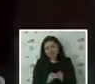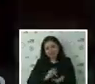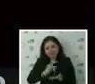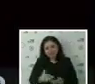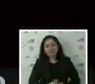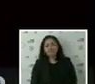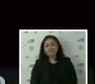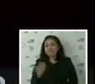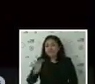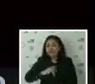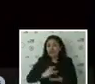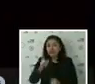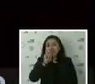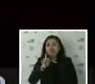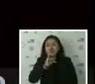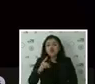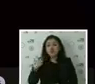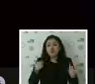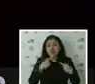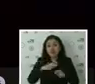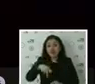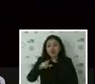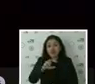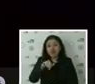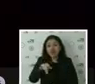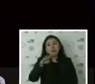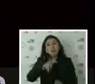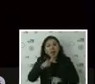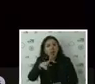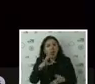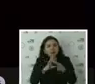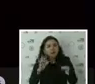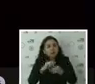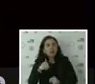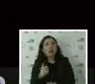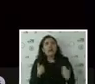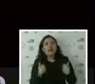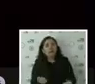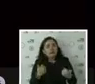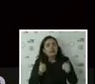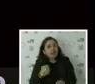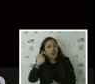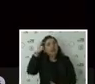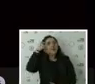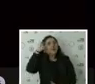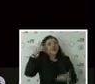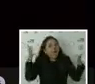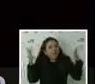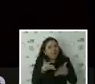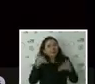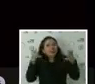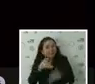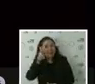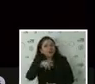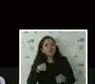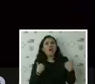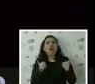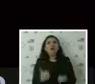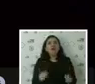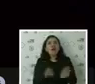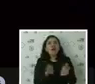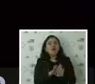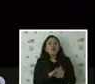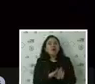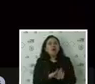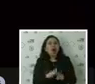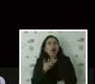Muchas gracias, maestra Karina. Pues nos ha dejado muchas reflexiones aquí, nos han caído todas, entiendo como bombas,